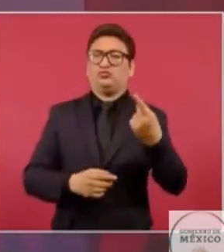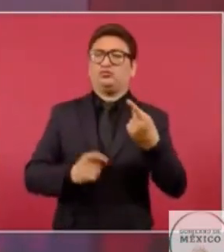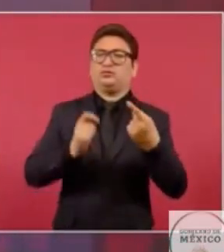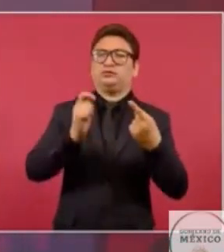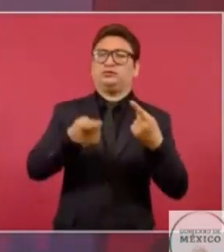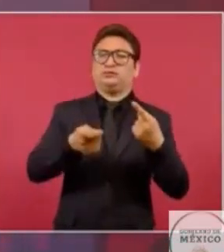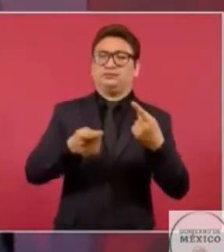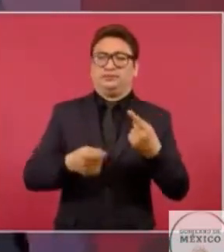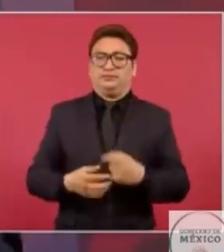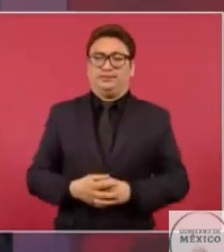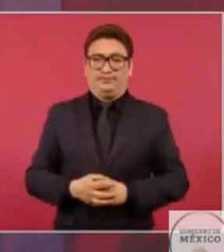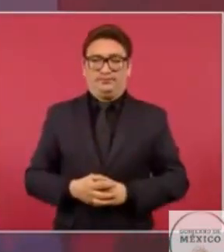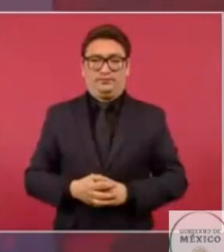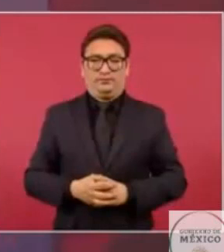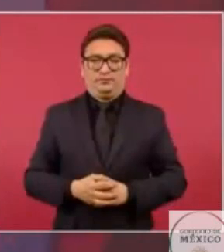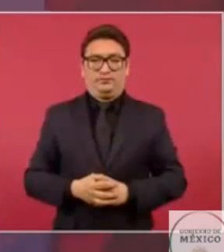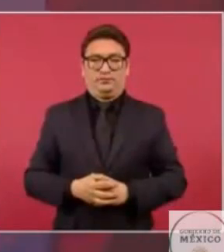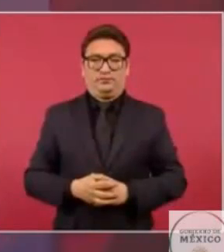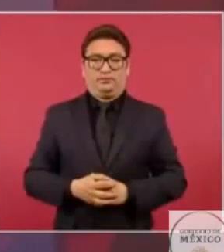era acudir